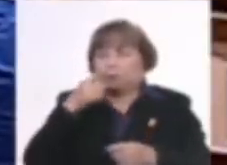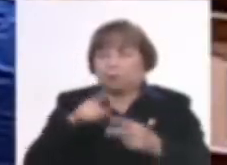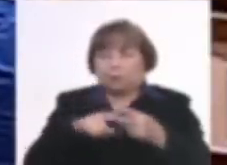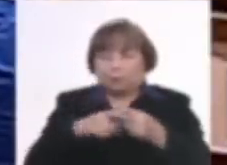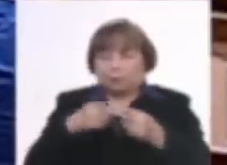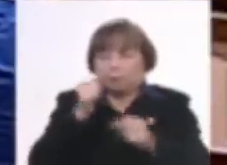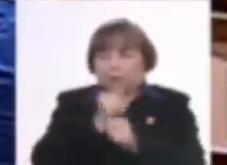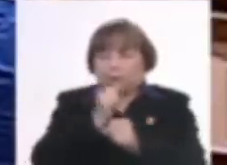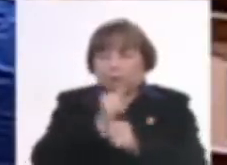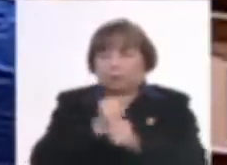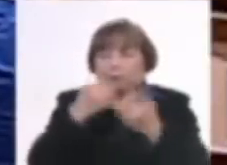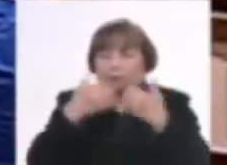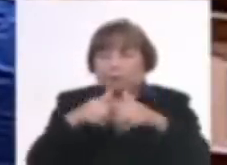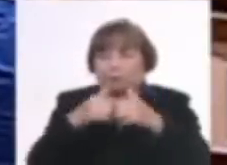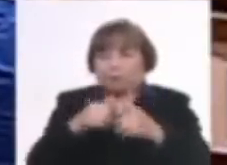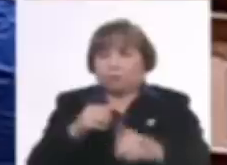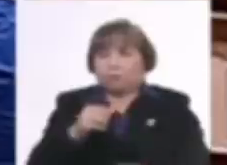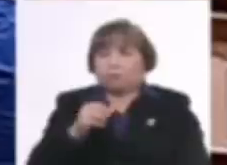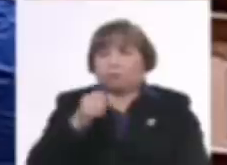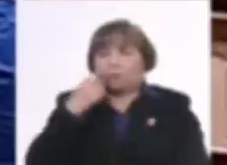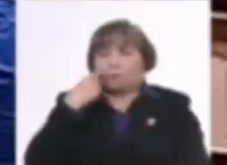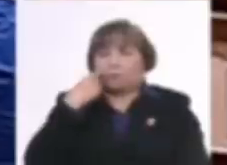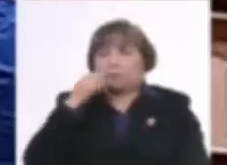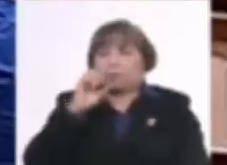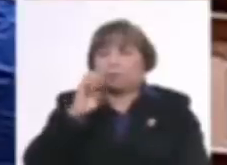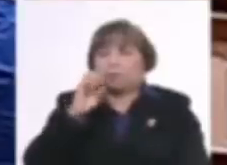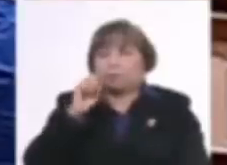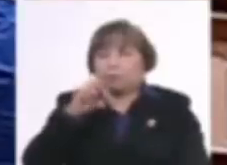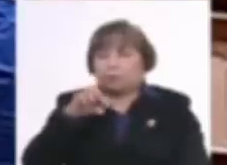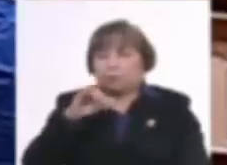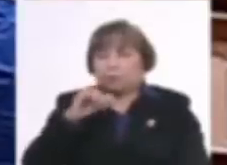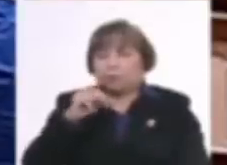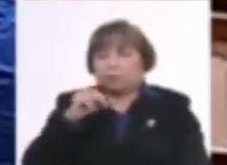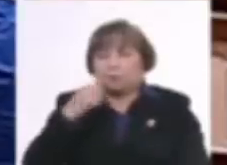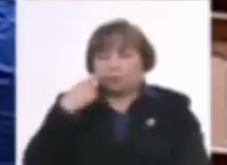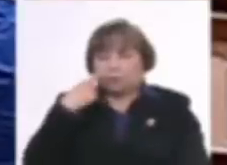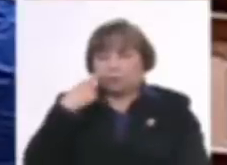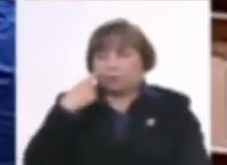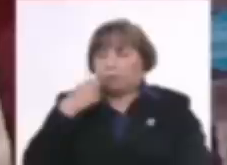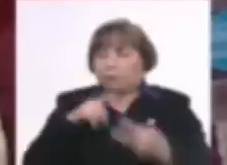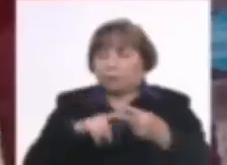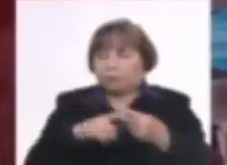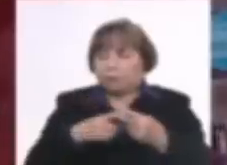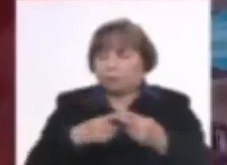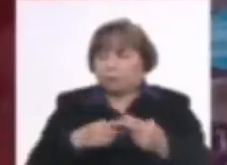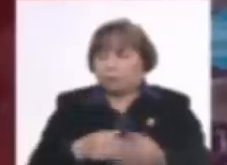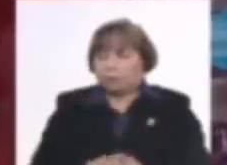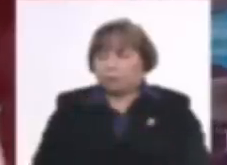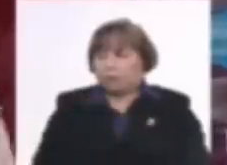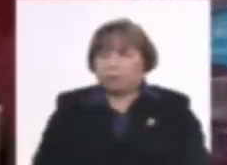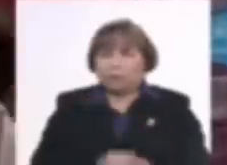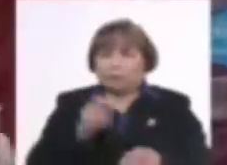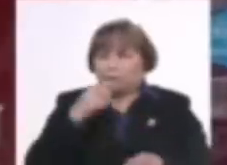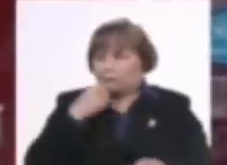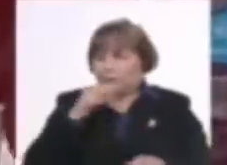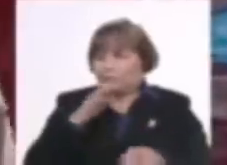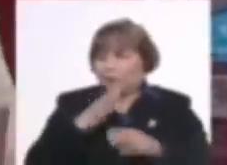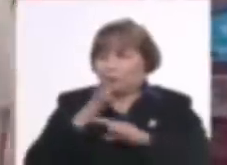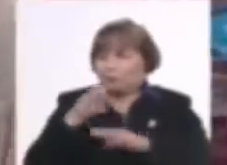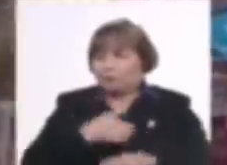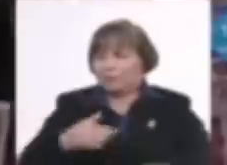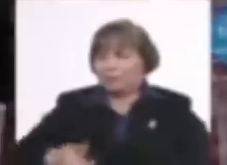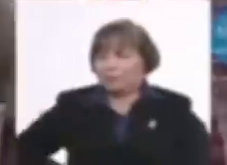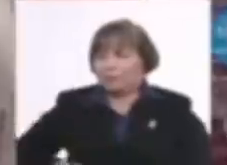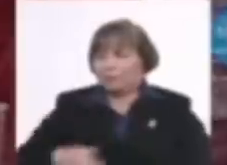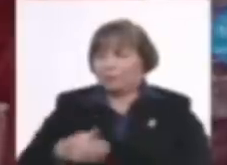trabajó en la empresa del señor Espino, lo conoció recién. No, por su